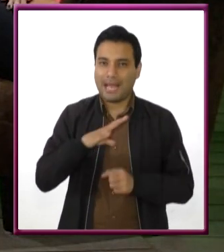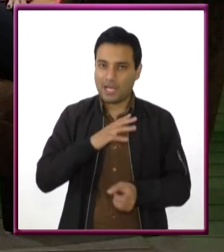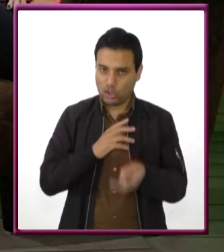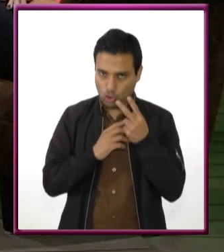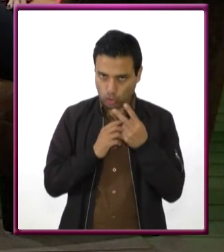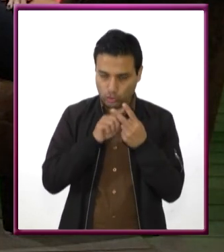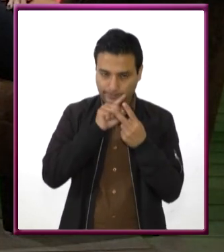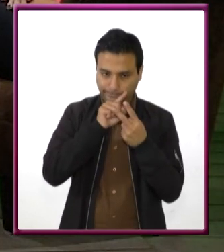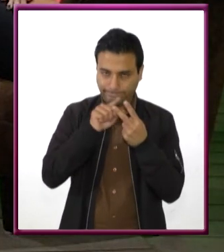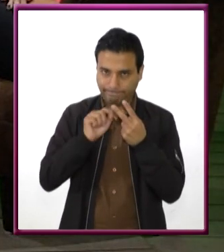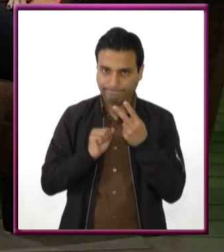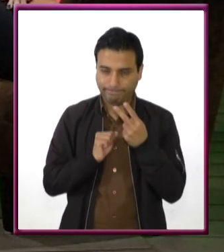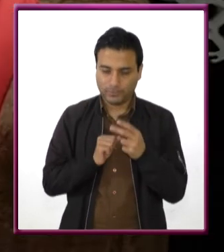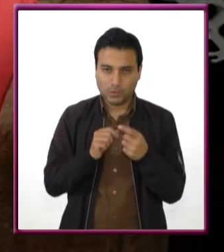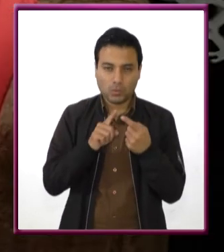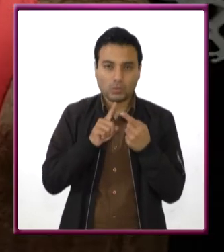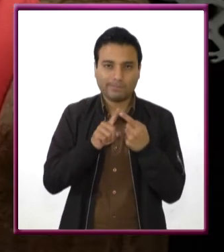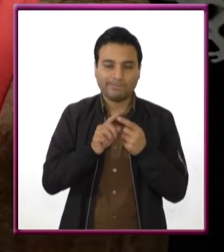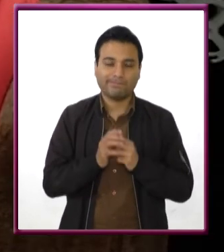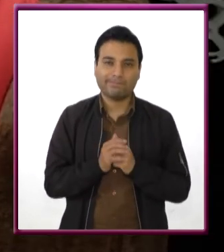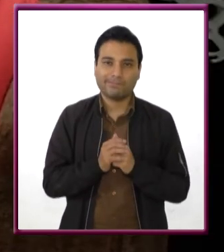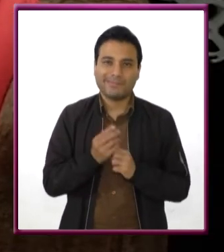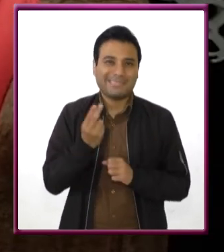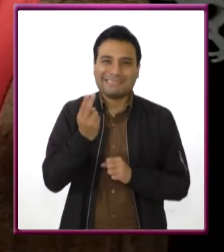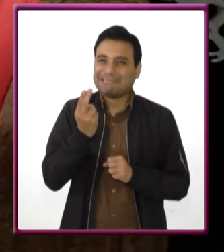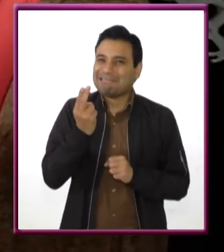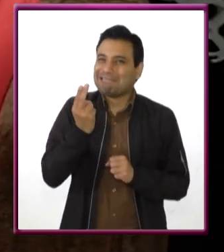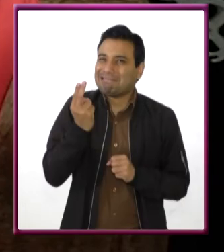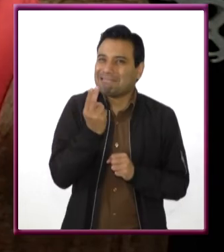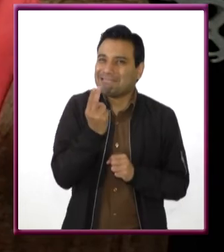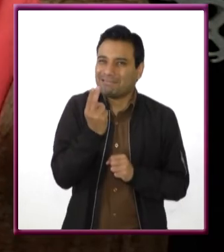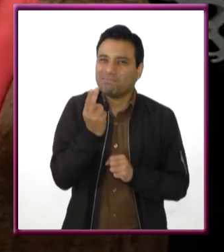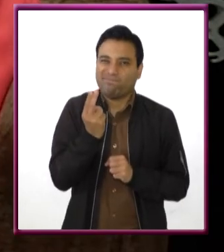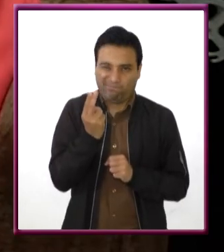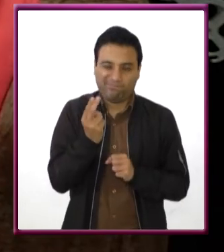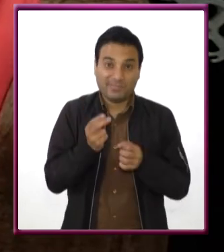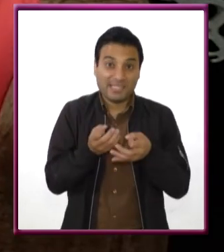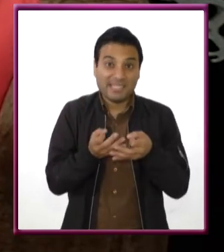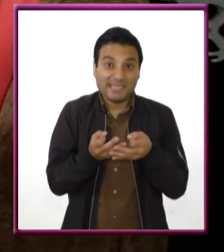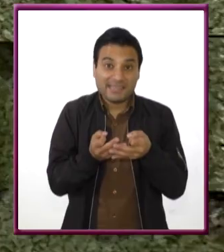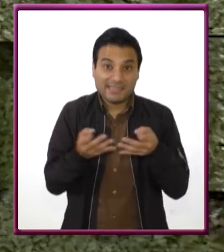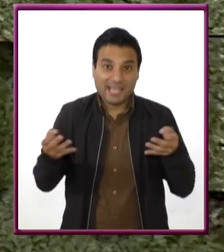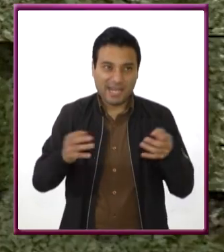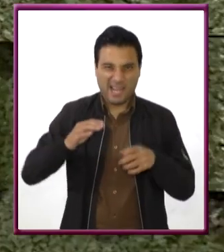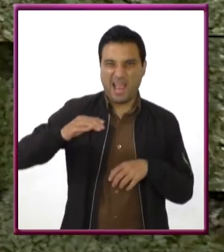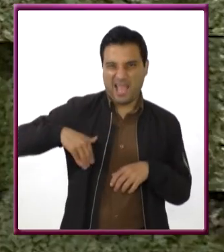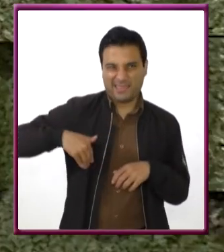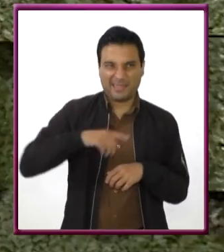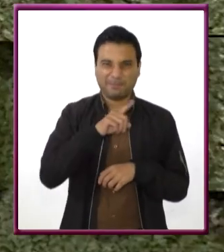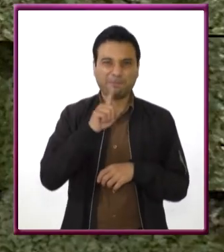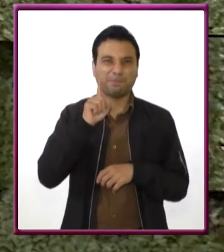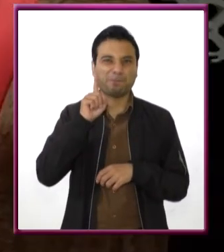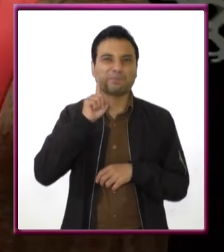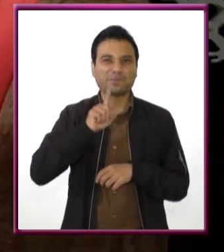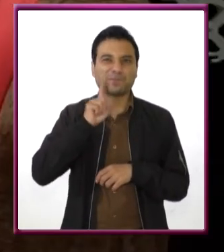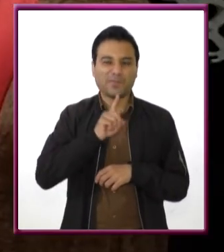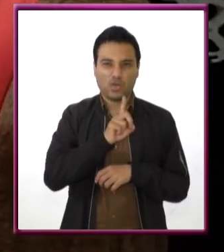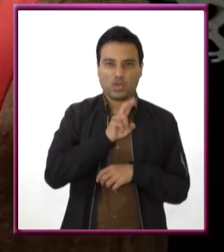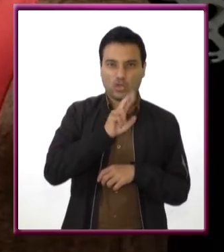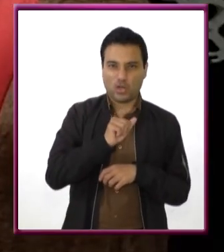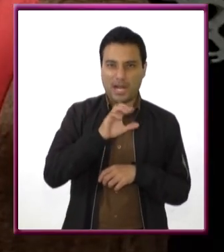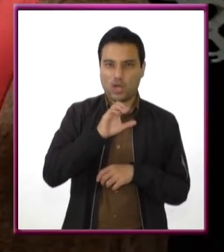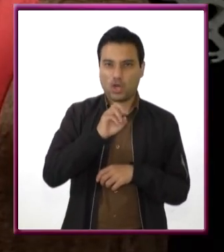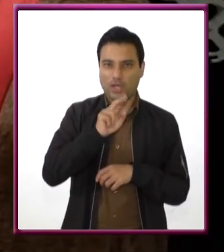ejes. La necesidad de la fertilización de estos suelos, que hablaba la doctora Cortinas, y